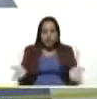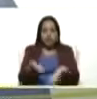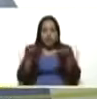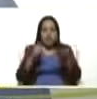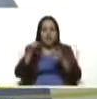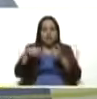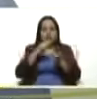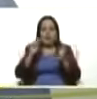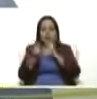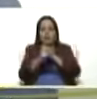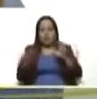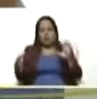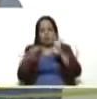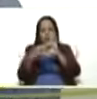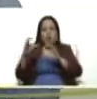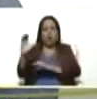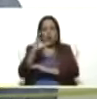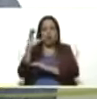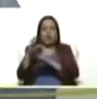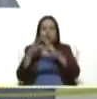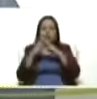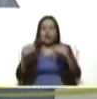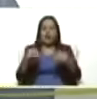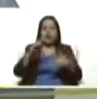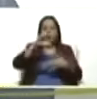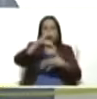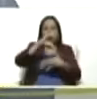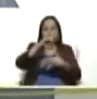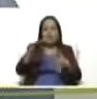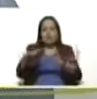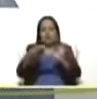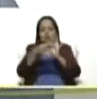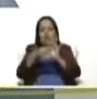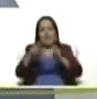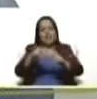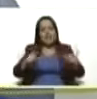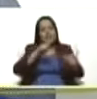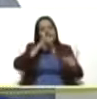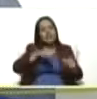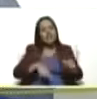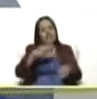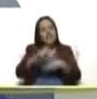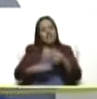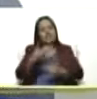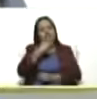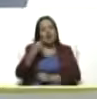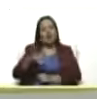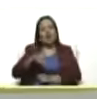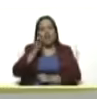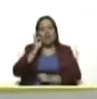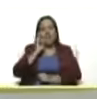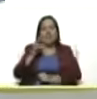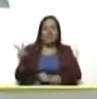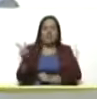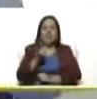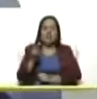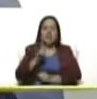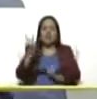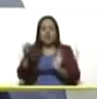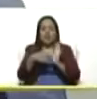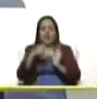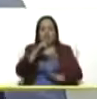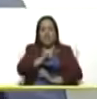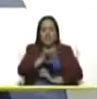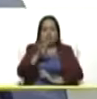después, todos, Sudamérica Unida. Así que es una tierra histórica, además que produce el mejor café de Venezuela